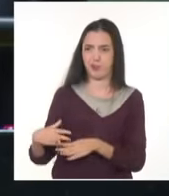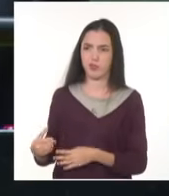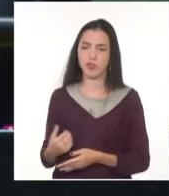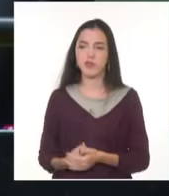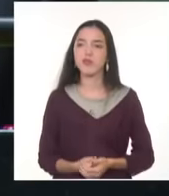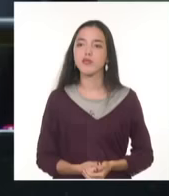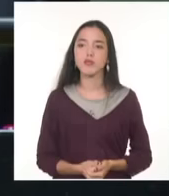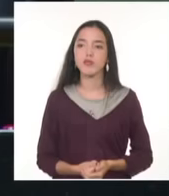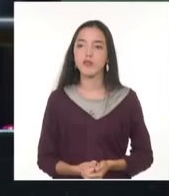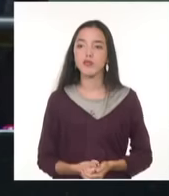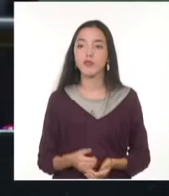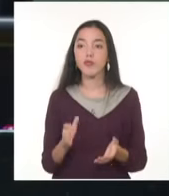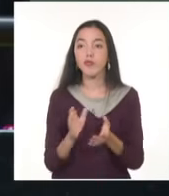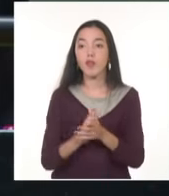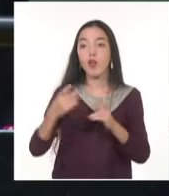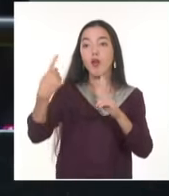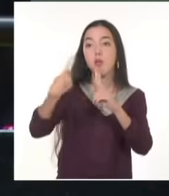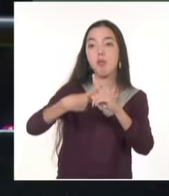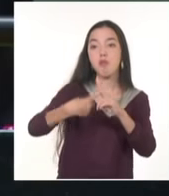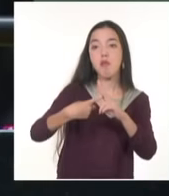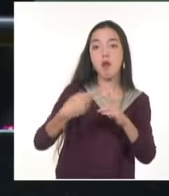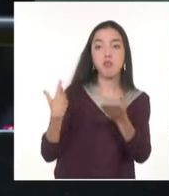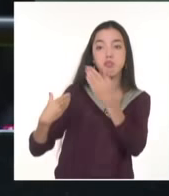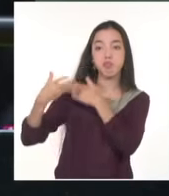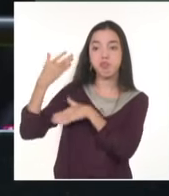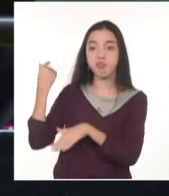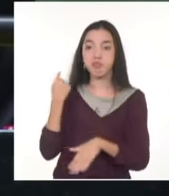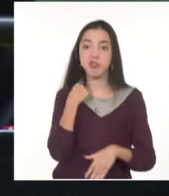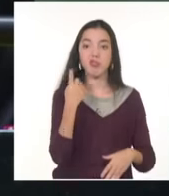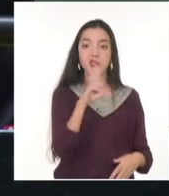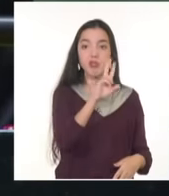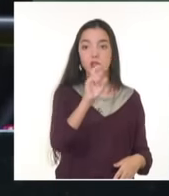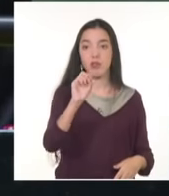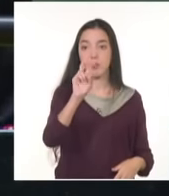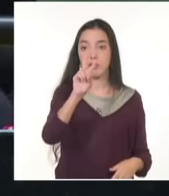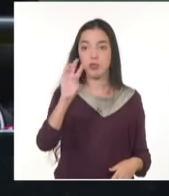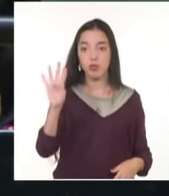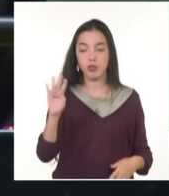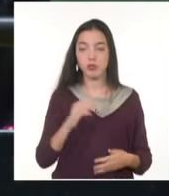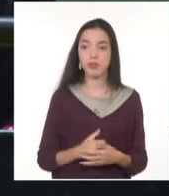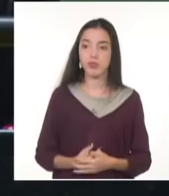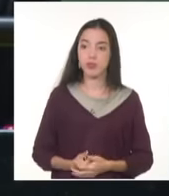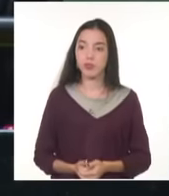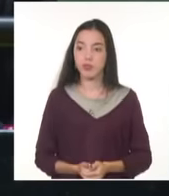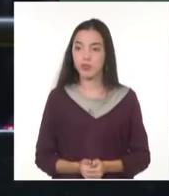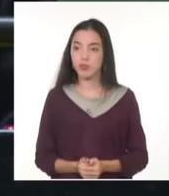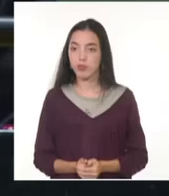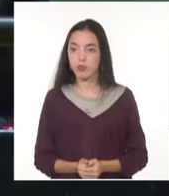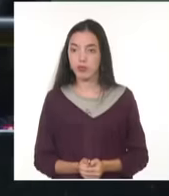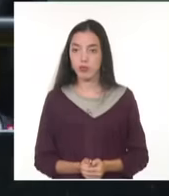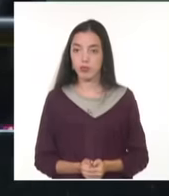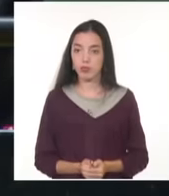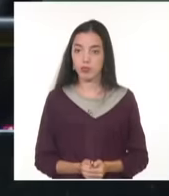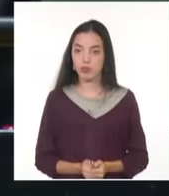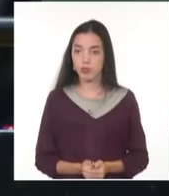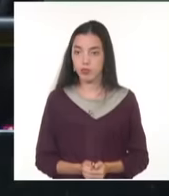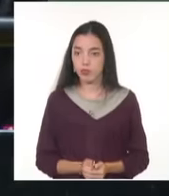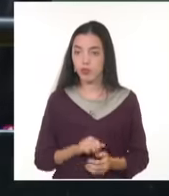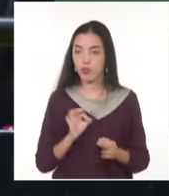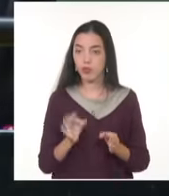pasado, el propio Departamento de Estado de los Estados Unidos reconoció que Cuba coopera